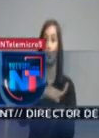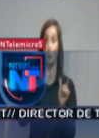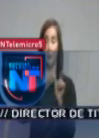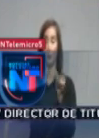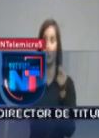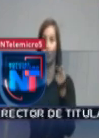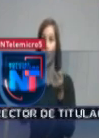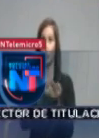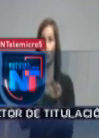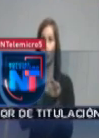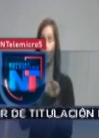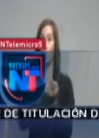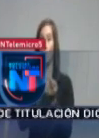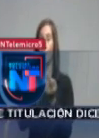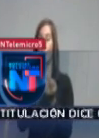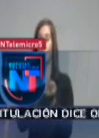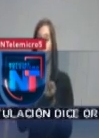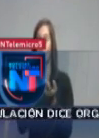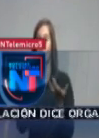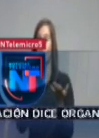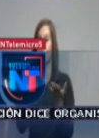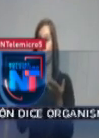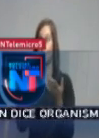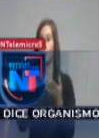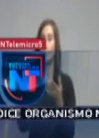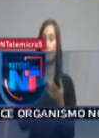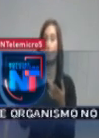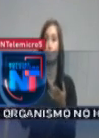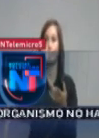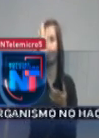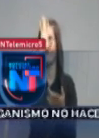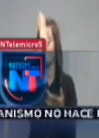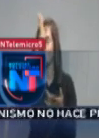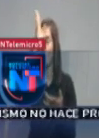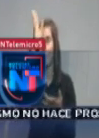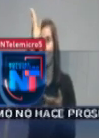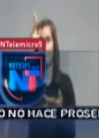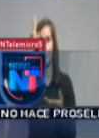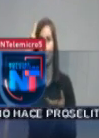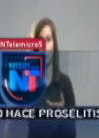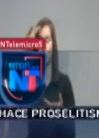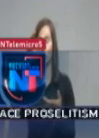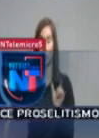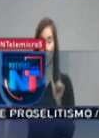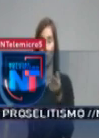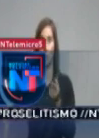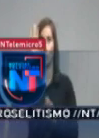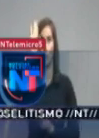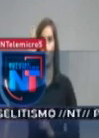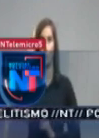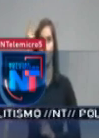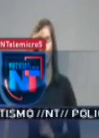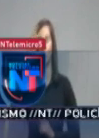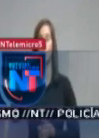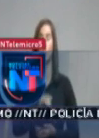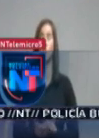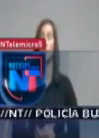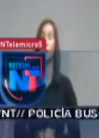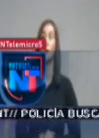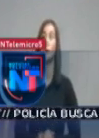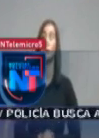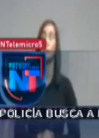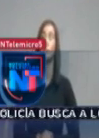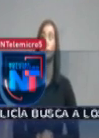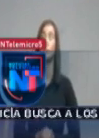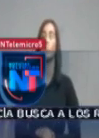insensatez y parte de esa chercha política que habitualmente se hace y se mantiene en este país. Durante